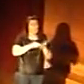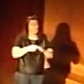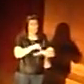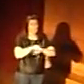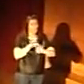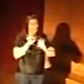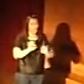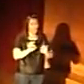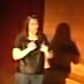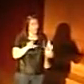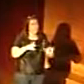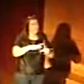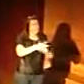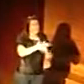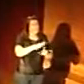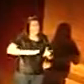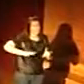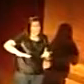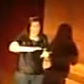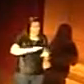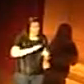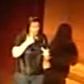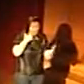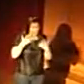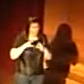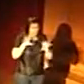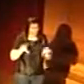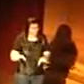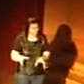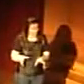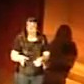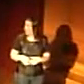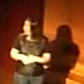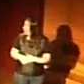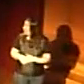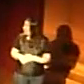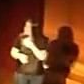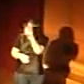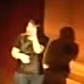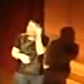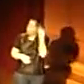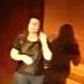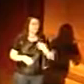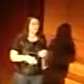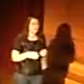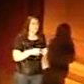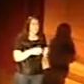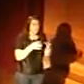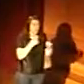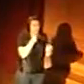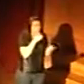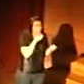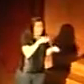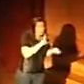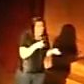escenografía no les he dicho y lo dejaba para este momento como la mayoría pero eso ustedes enseguida les ha saltado a la a la a la cabeza